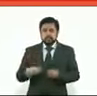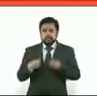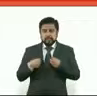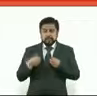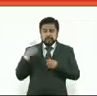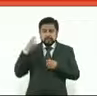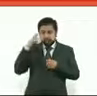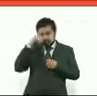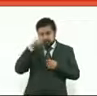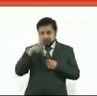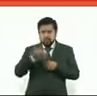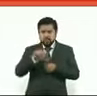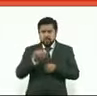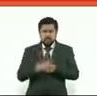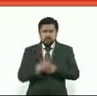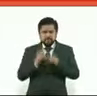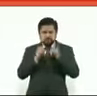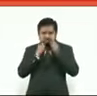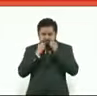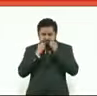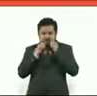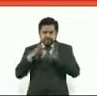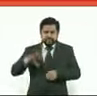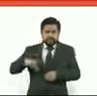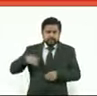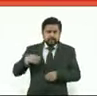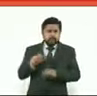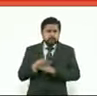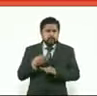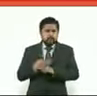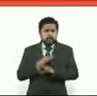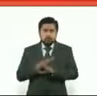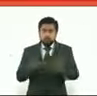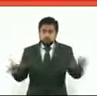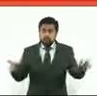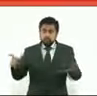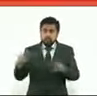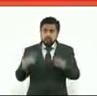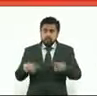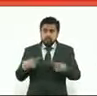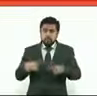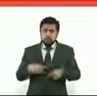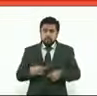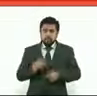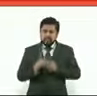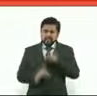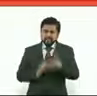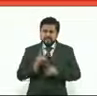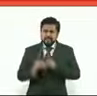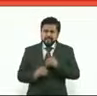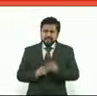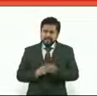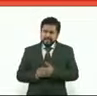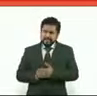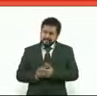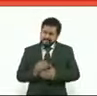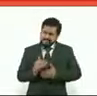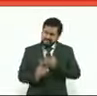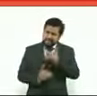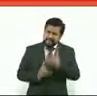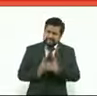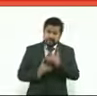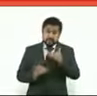así convertirse en un atleta de este nivel. Sí, sí, el cambio de no darse por vencido, claro, y